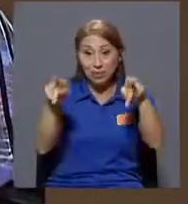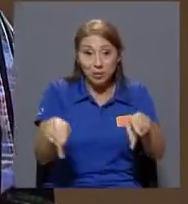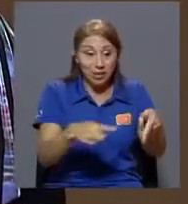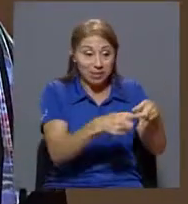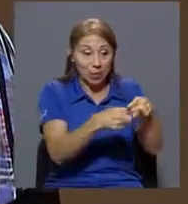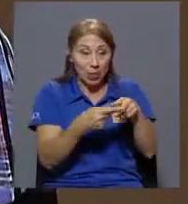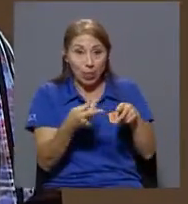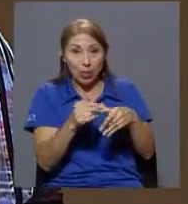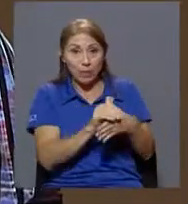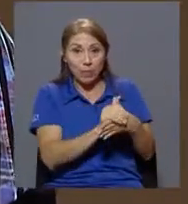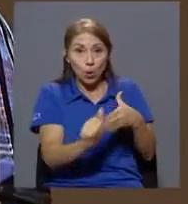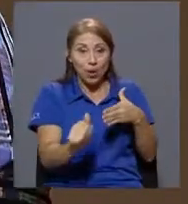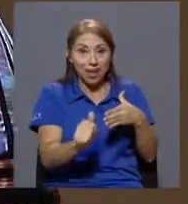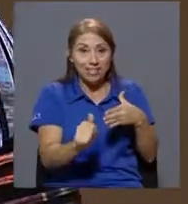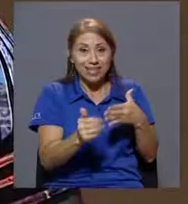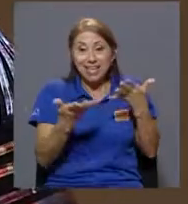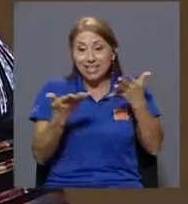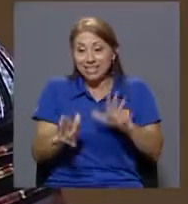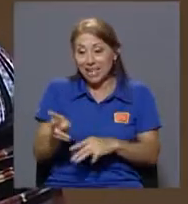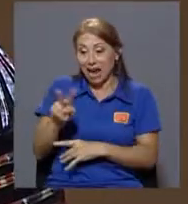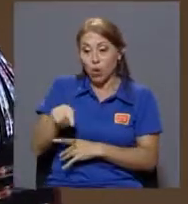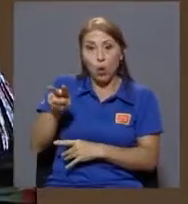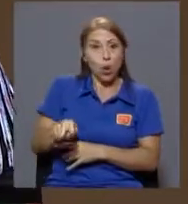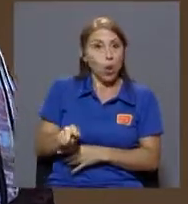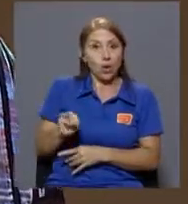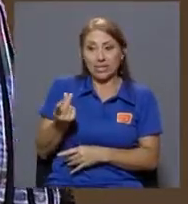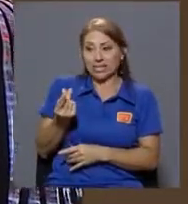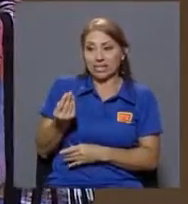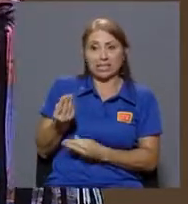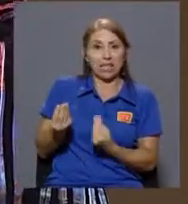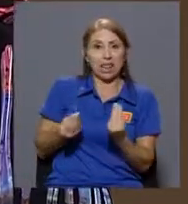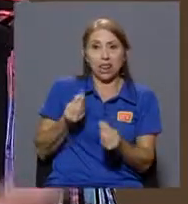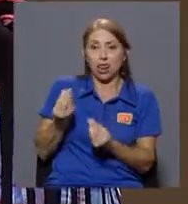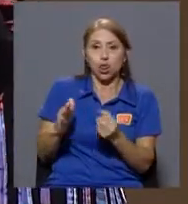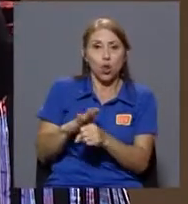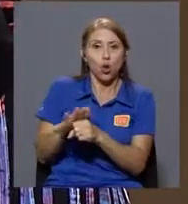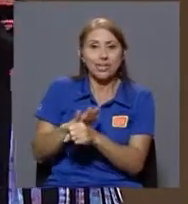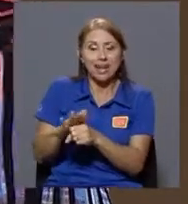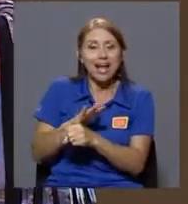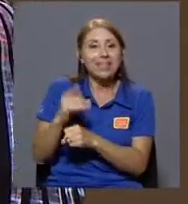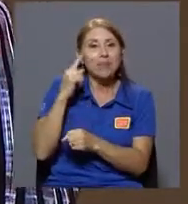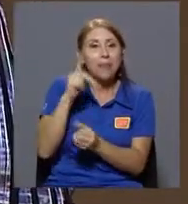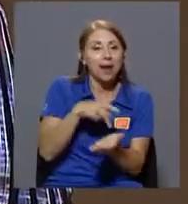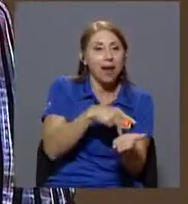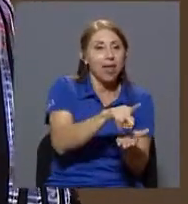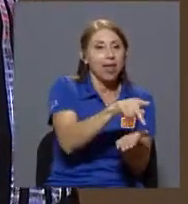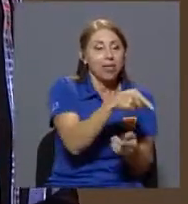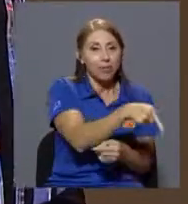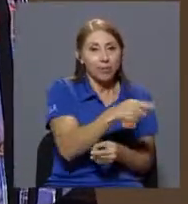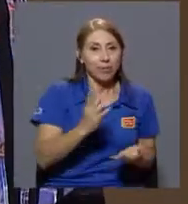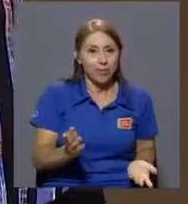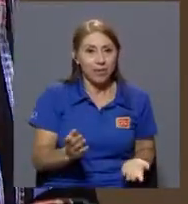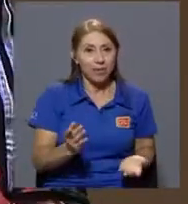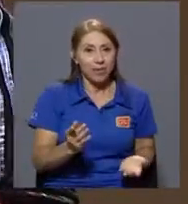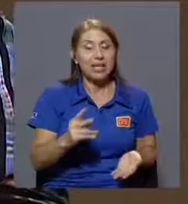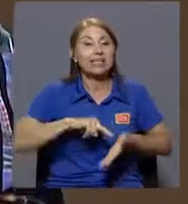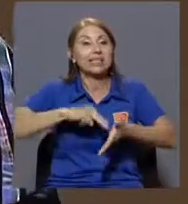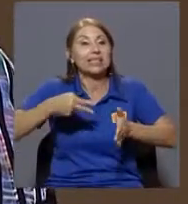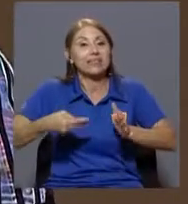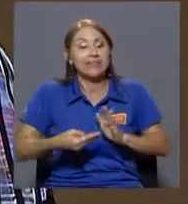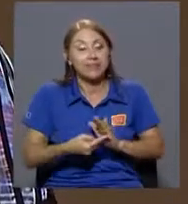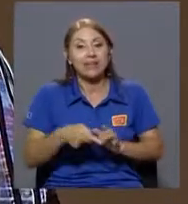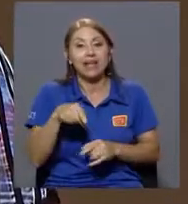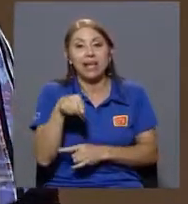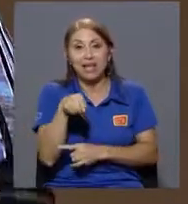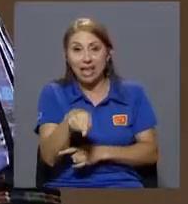ya no les alcance, digamos, los colones que normalmente recibía para atender esas obligaciones, lo cual va a